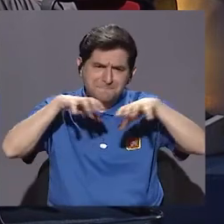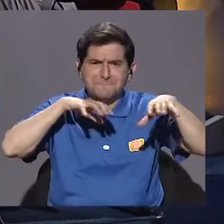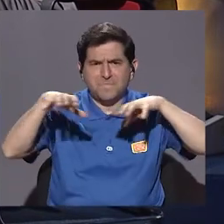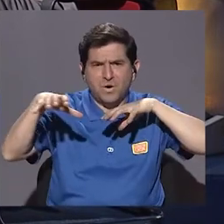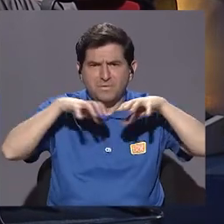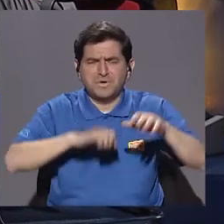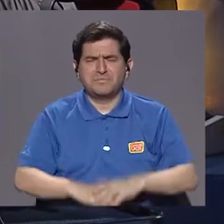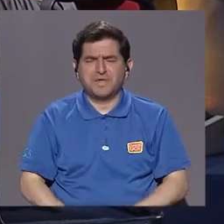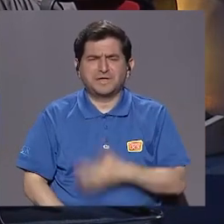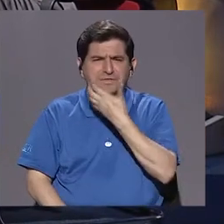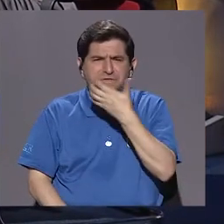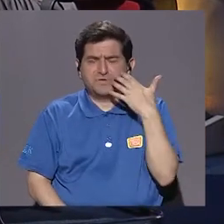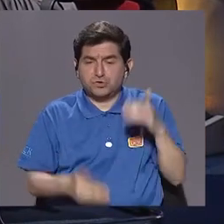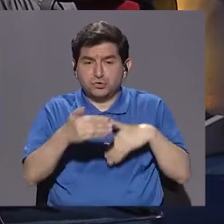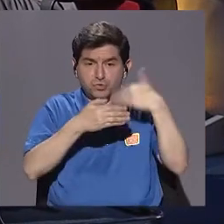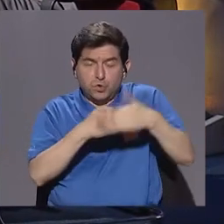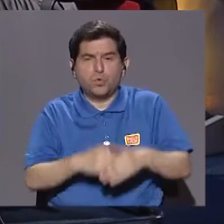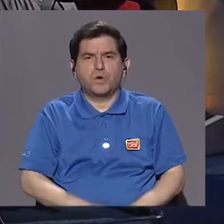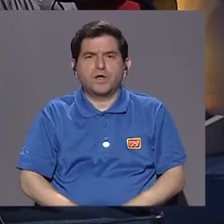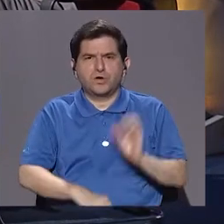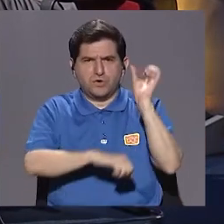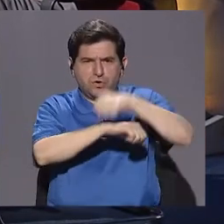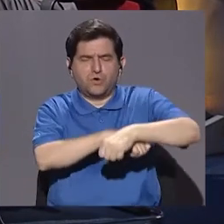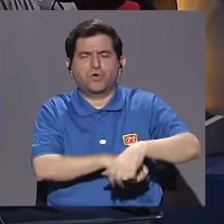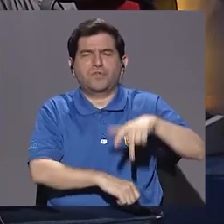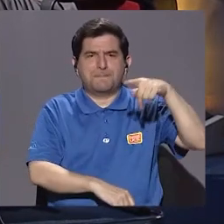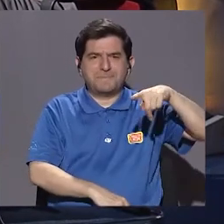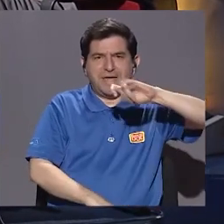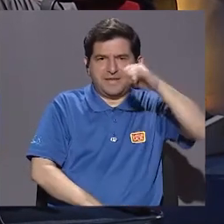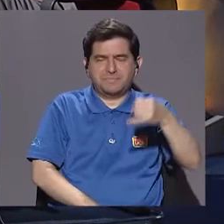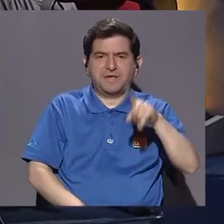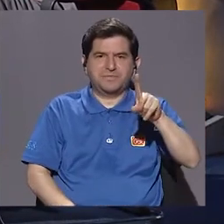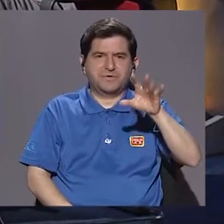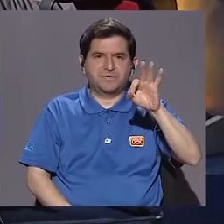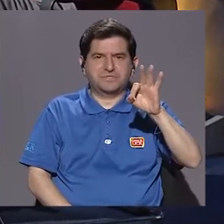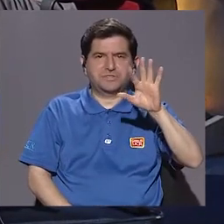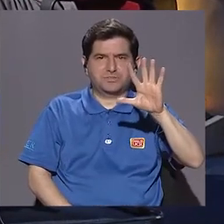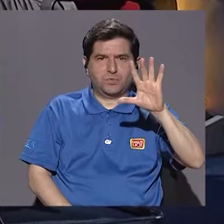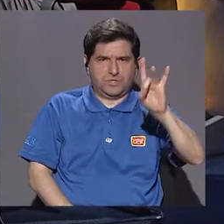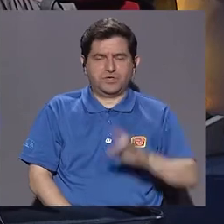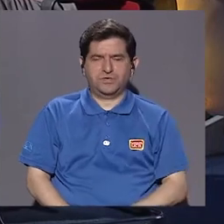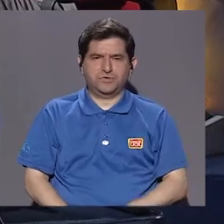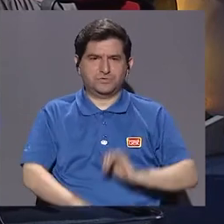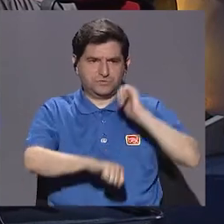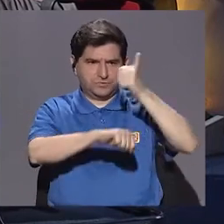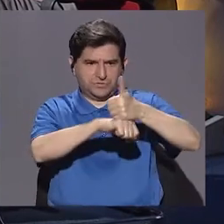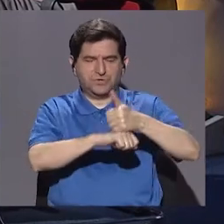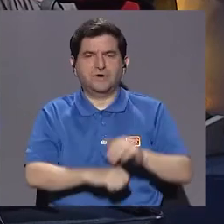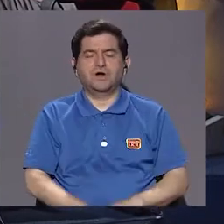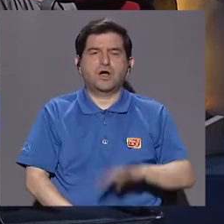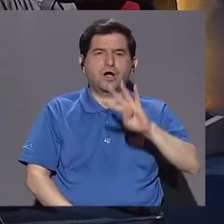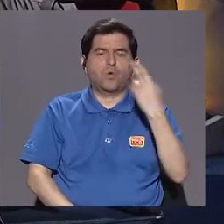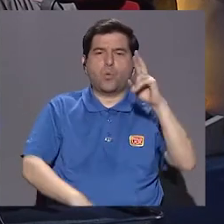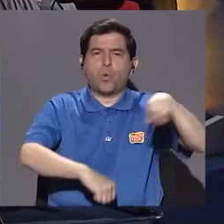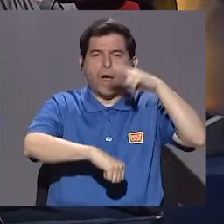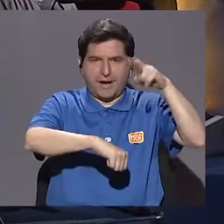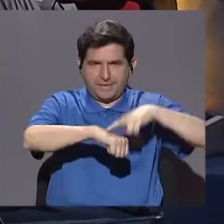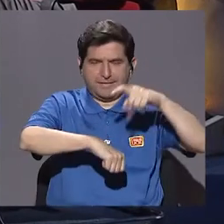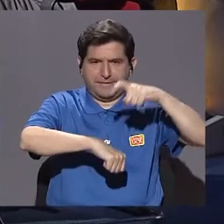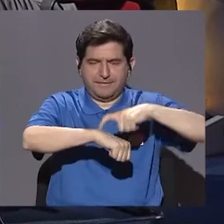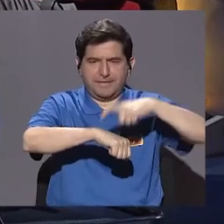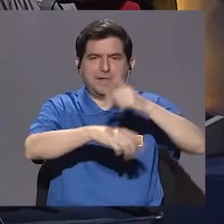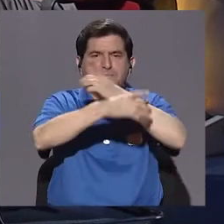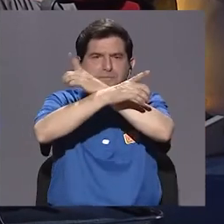guerrilleros después de la caída del dictador pérez jiménez en 1958 que se instaura llamada cuarta república que es el período